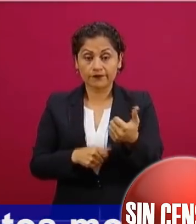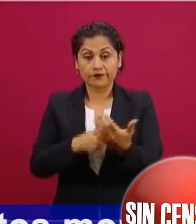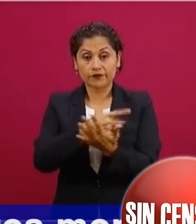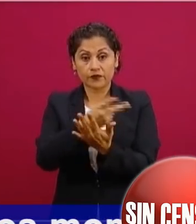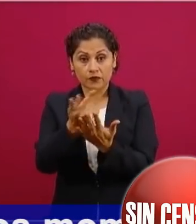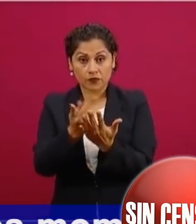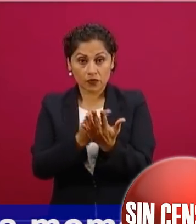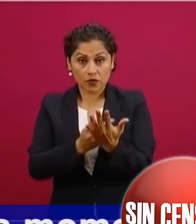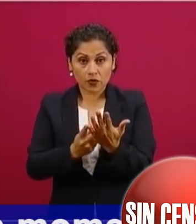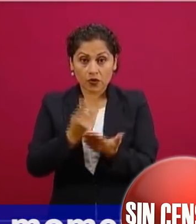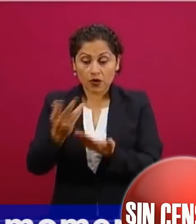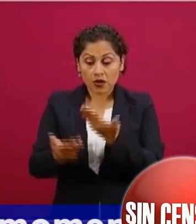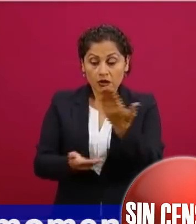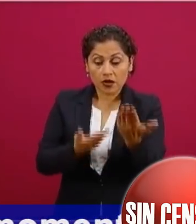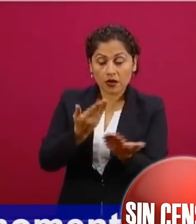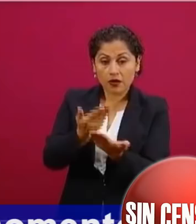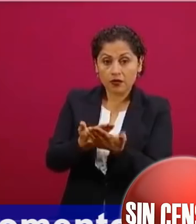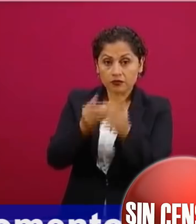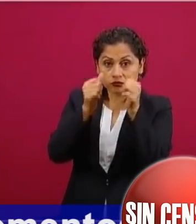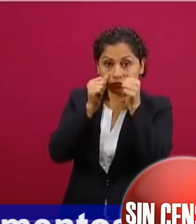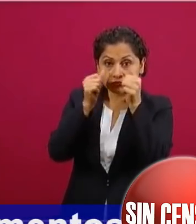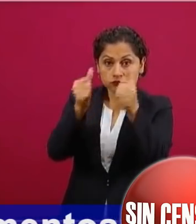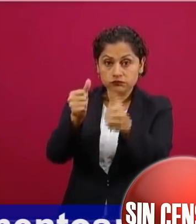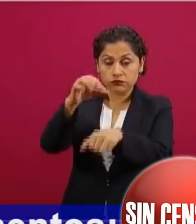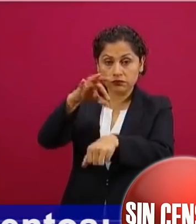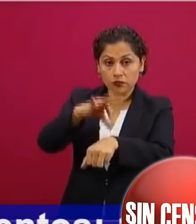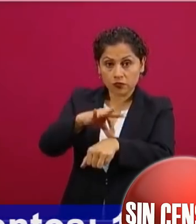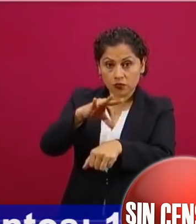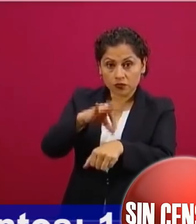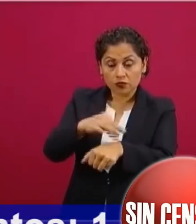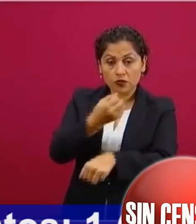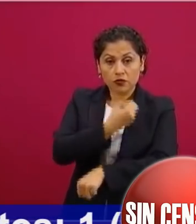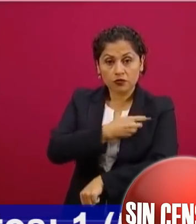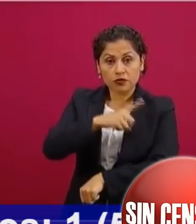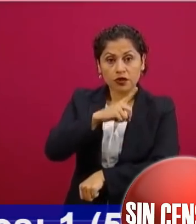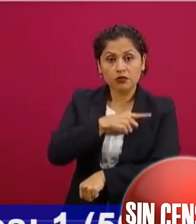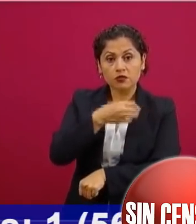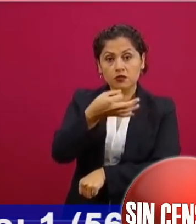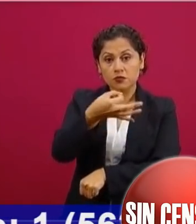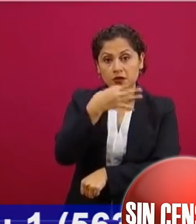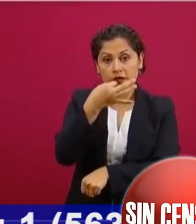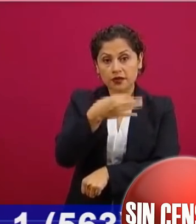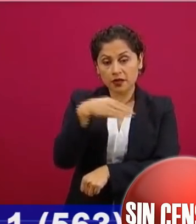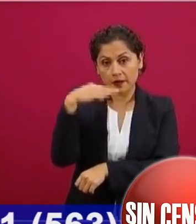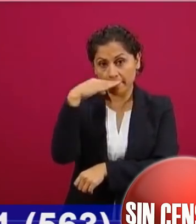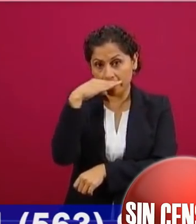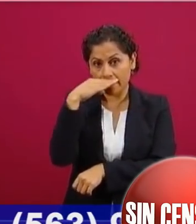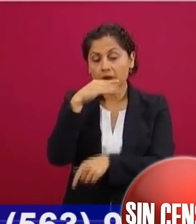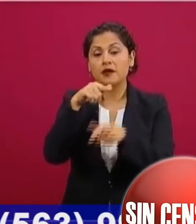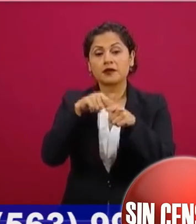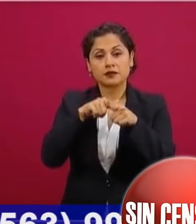atención médica y medicamentos gratuitos. 12,